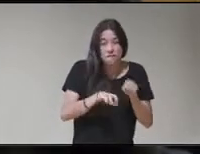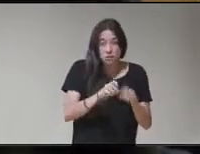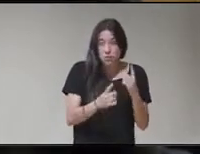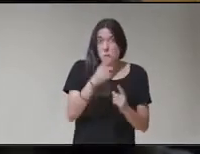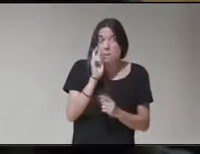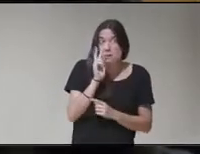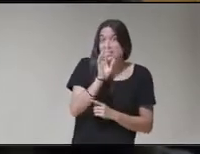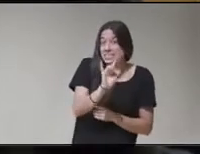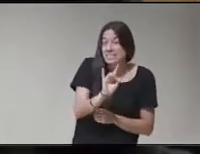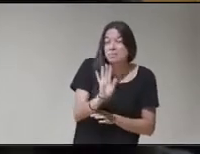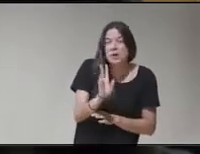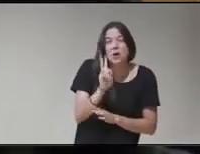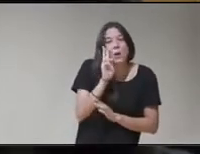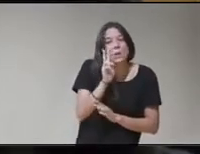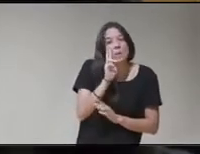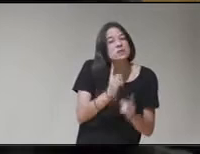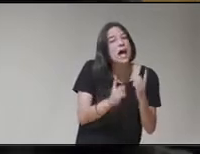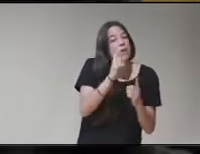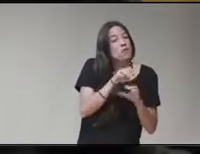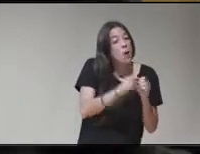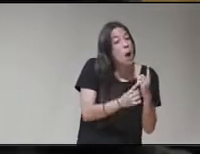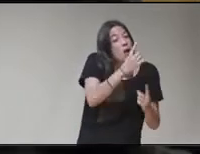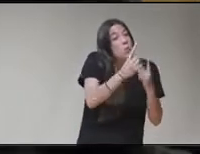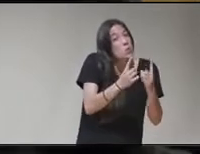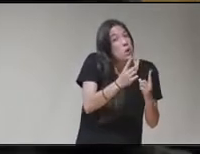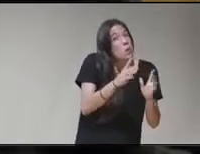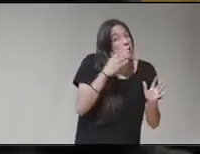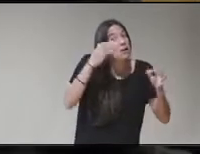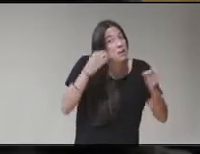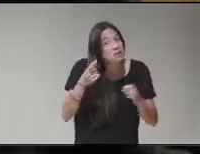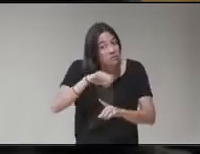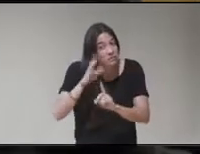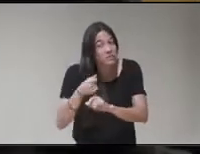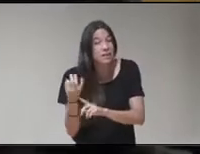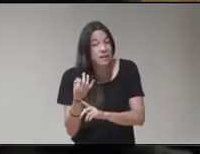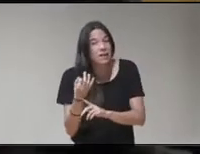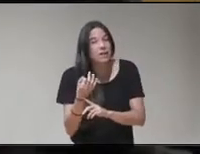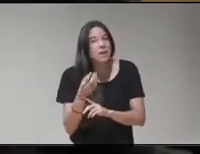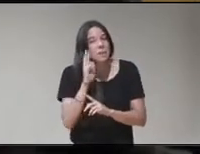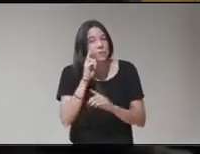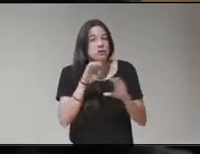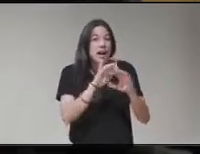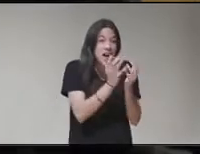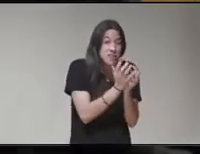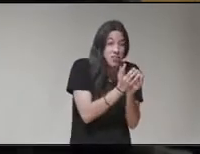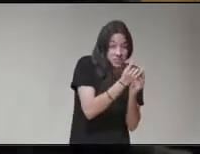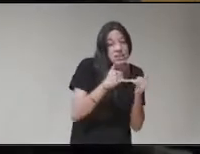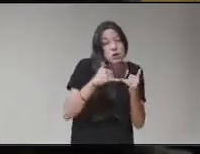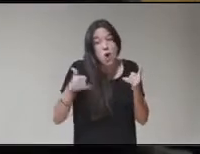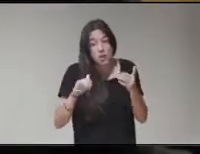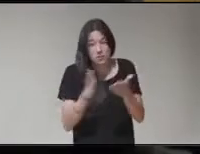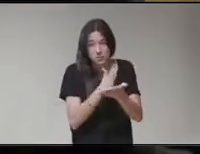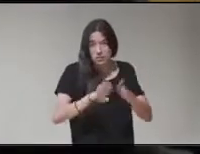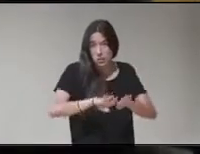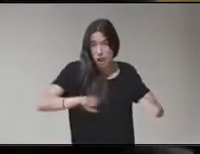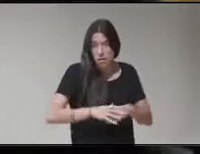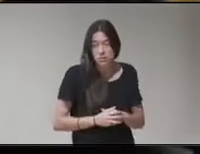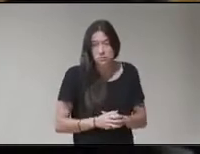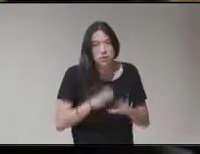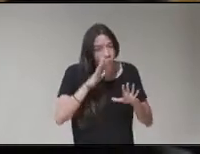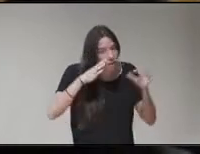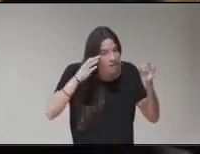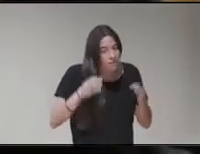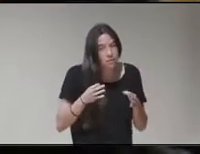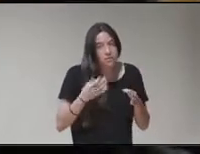pero veíamos algún fago que otro, pero lo que encontrábamos fundamentalmente eran cabezas por un lado y colas por otro, porque simplemente ya